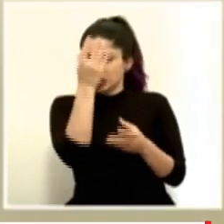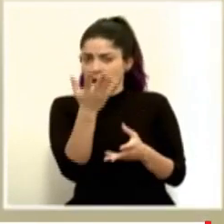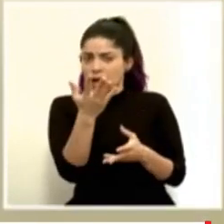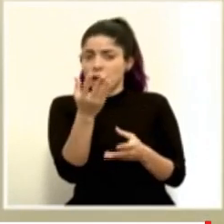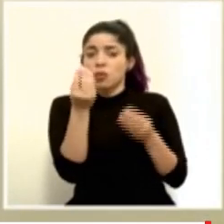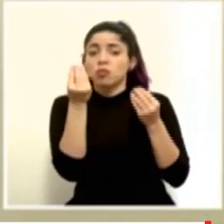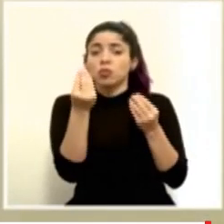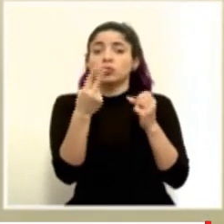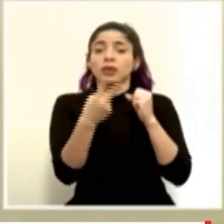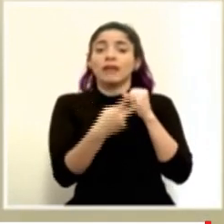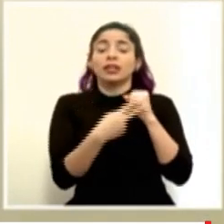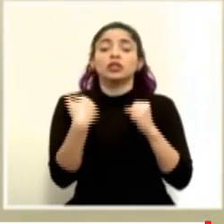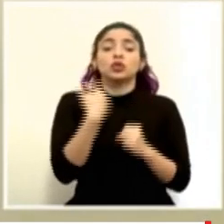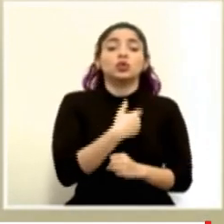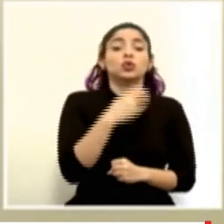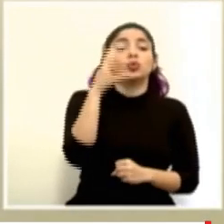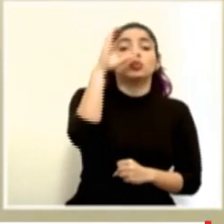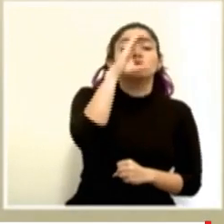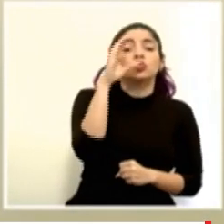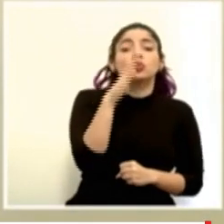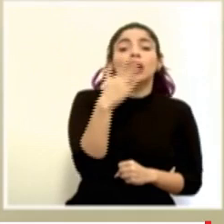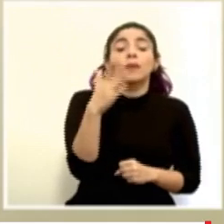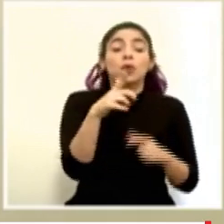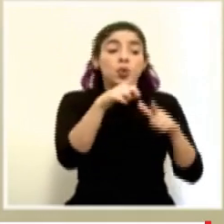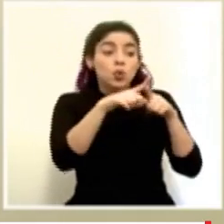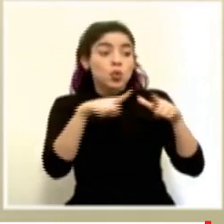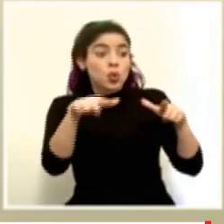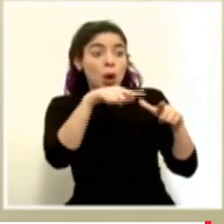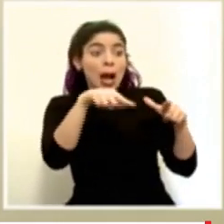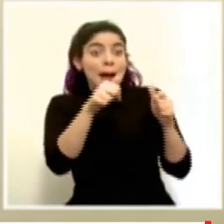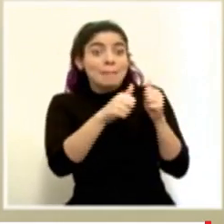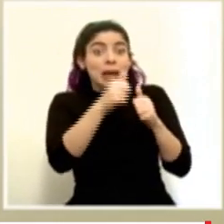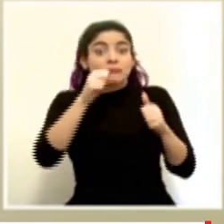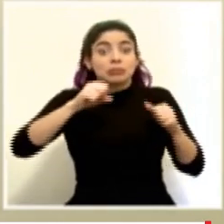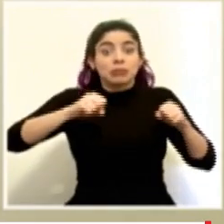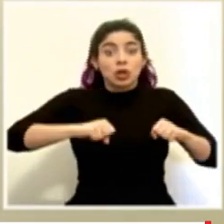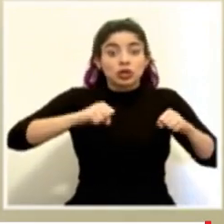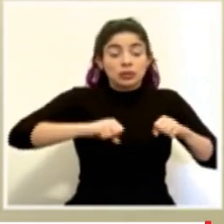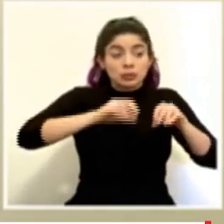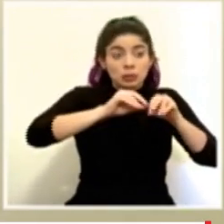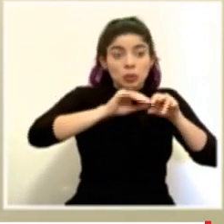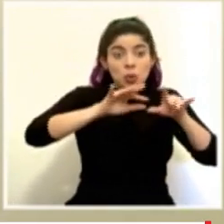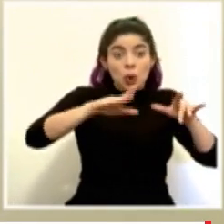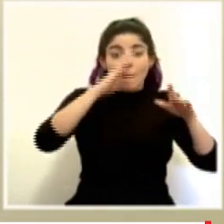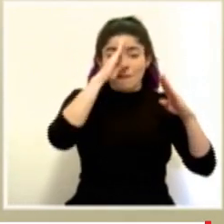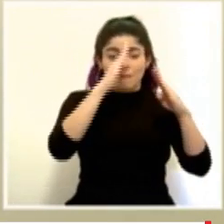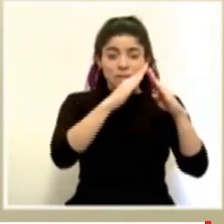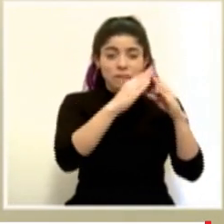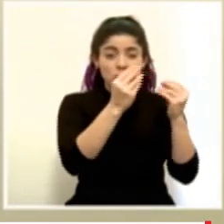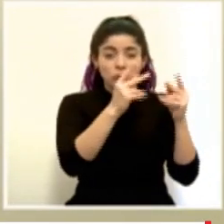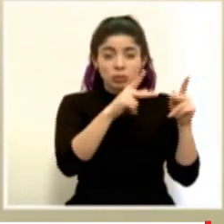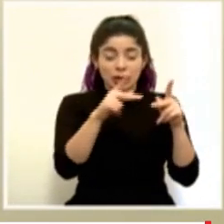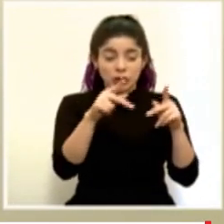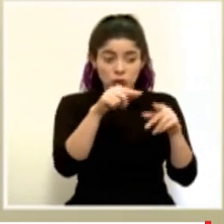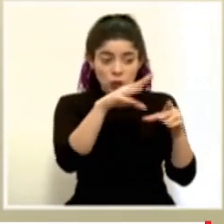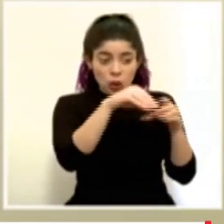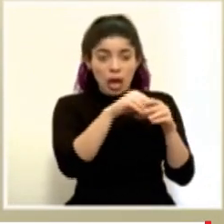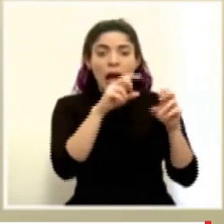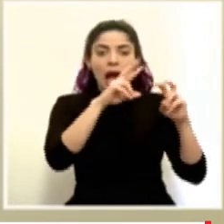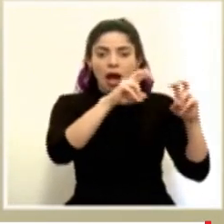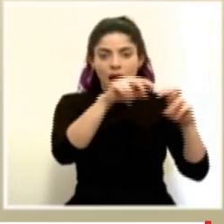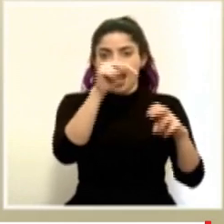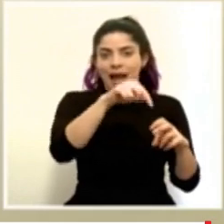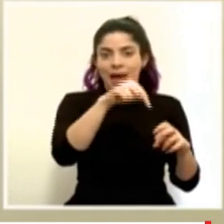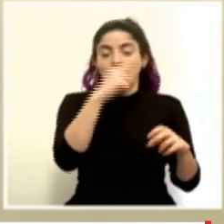que muchas veces lo que buscamos es en lugares donde hay más probabilidad de transmisión, que son más densamente poblados, hacer muestreos justamente porque ahí es donde